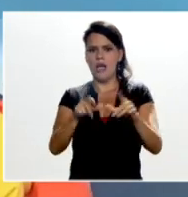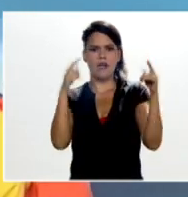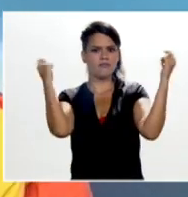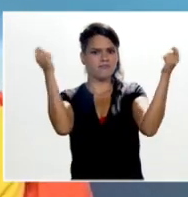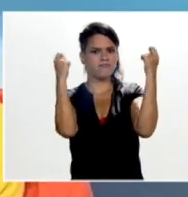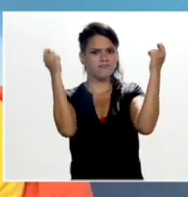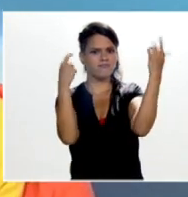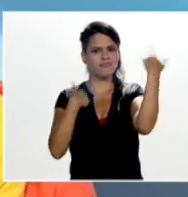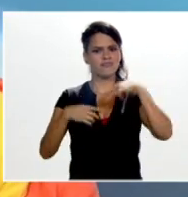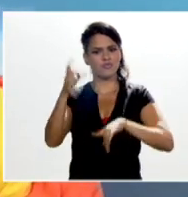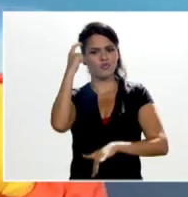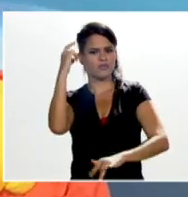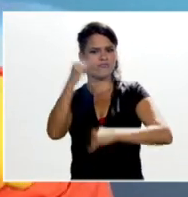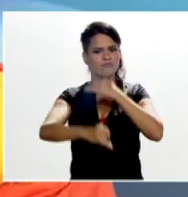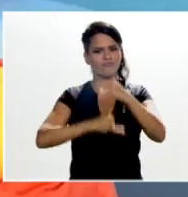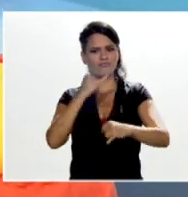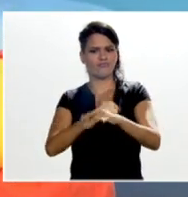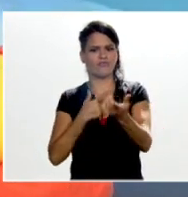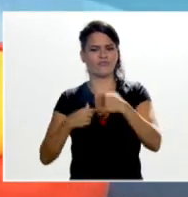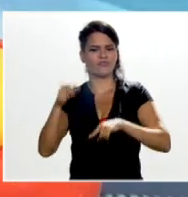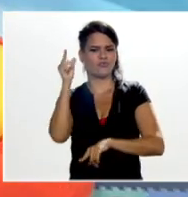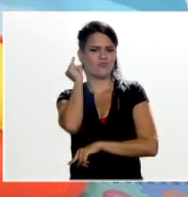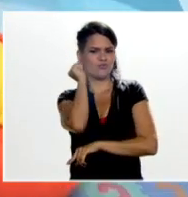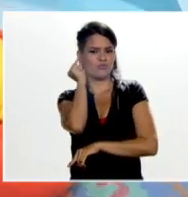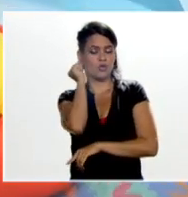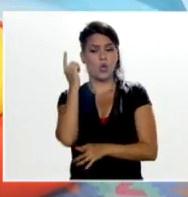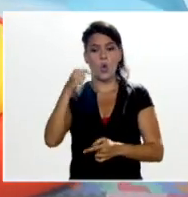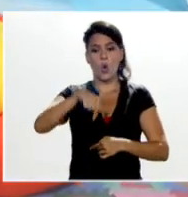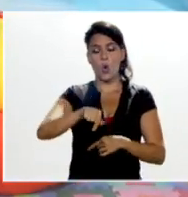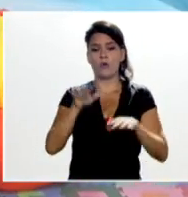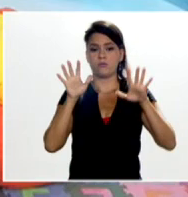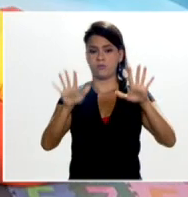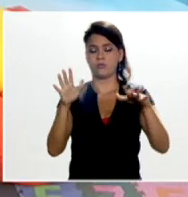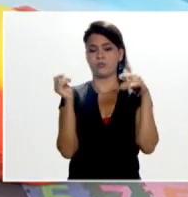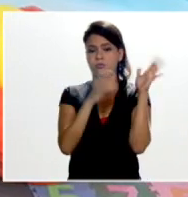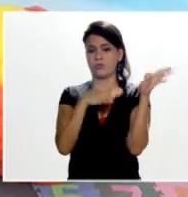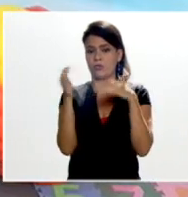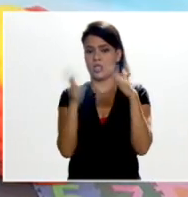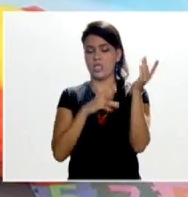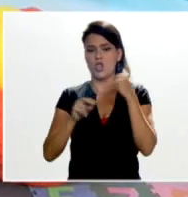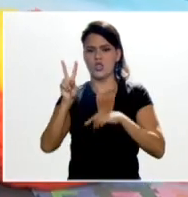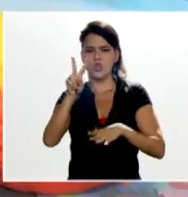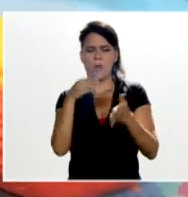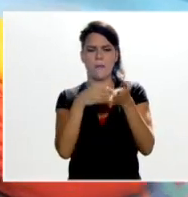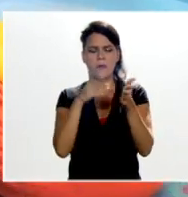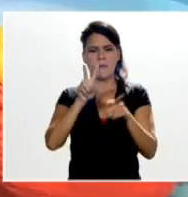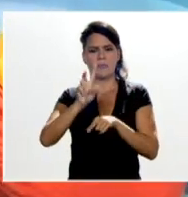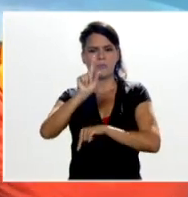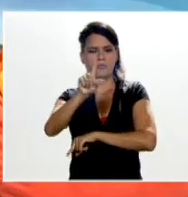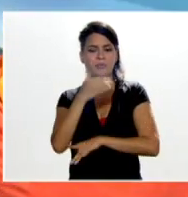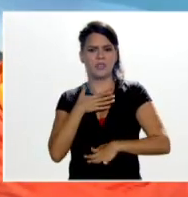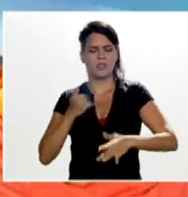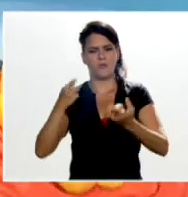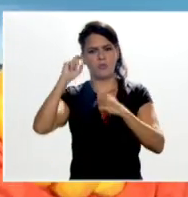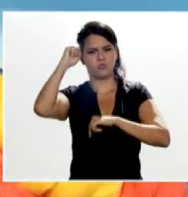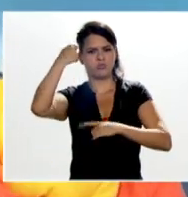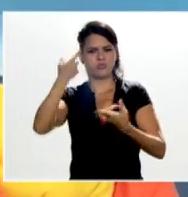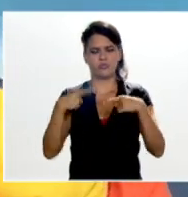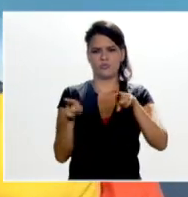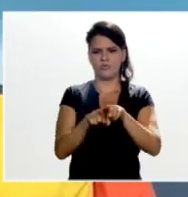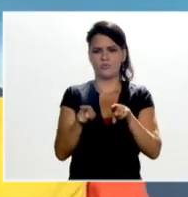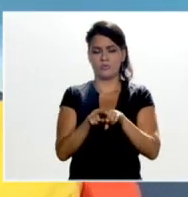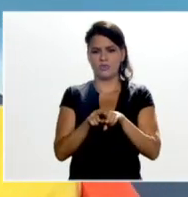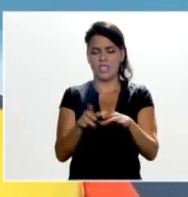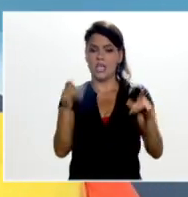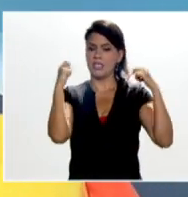conmemorando el Día Internacional de la Mujer. Hoy, 10 de marzo del 2021, queremos recordar también